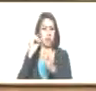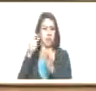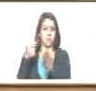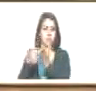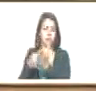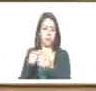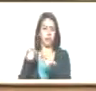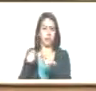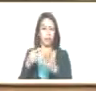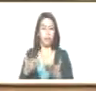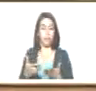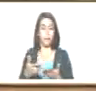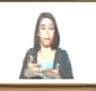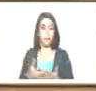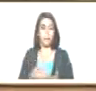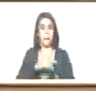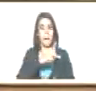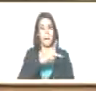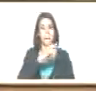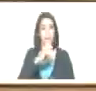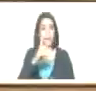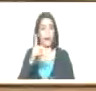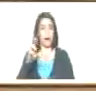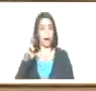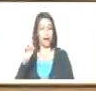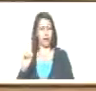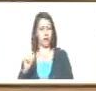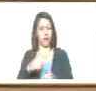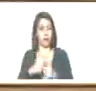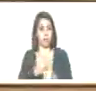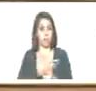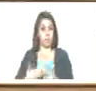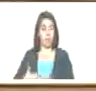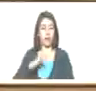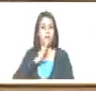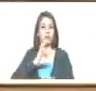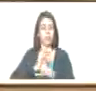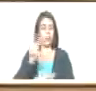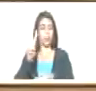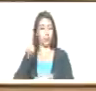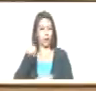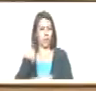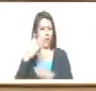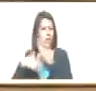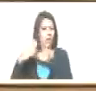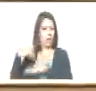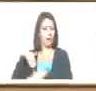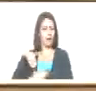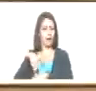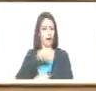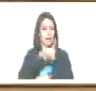El señor Pedro Tinoco, a la sazón presidente del Banco Central de Venezuela, en la década del